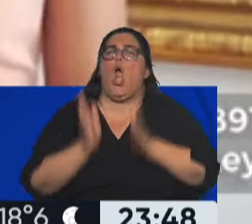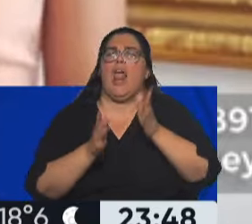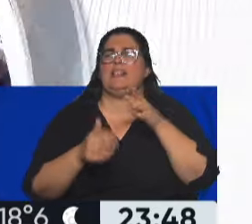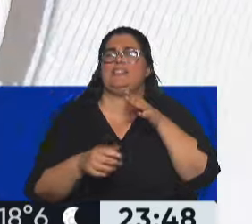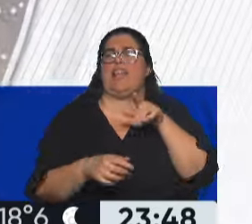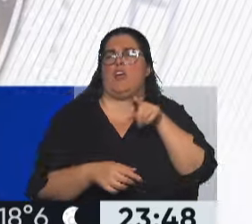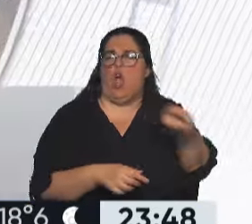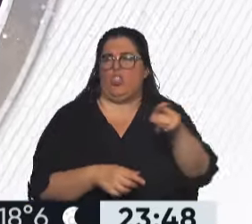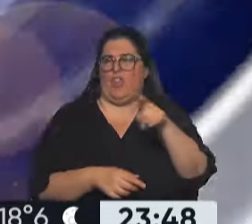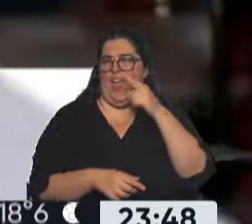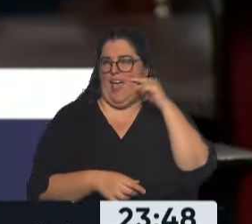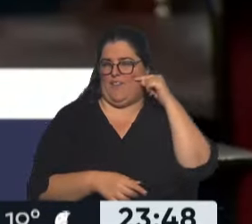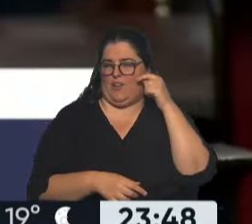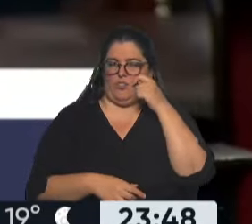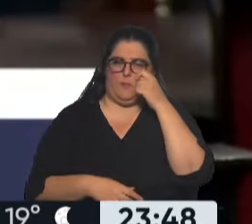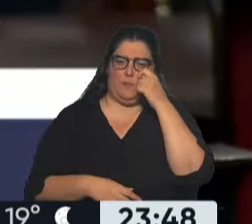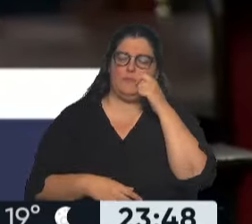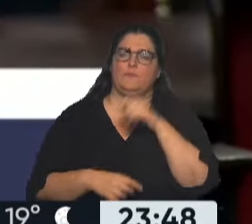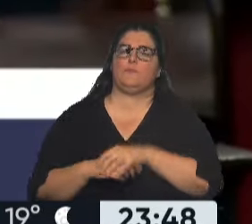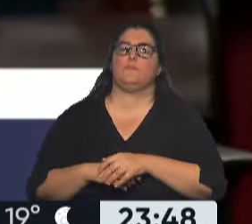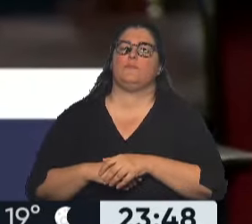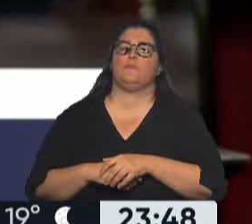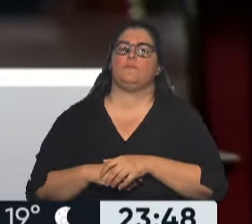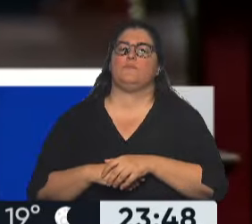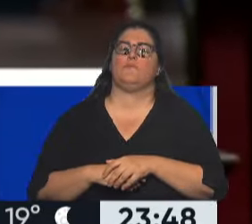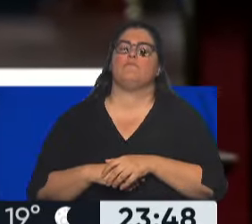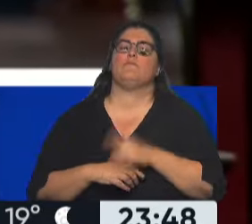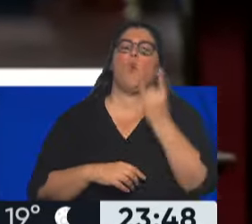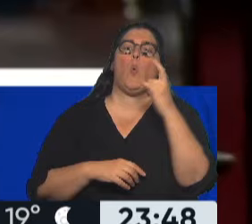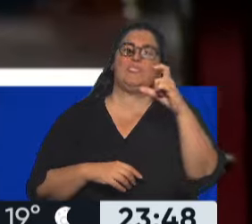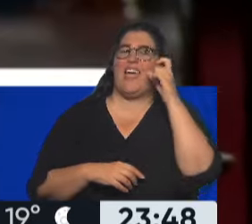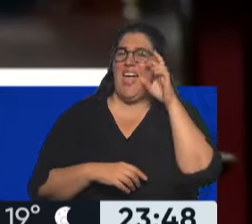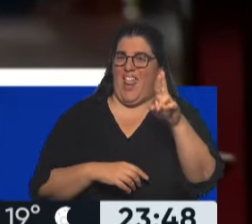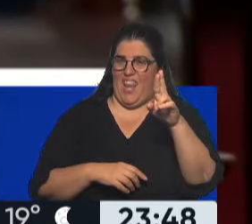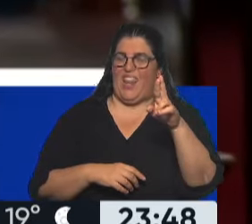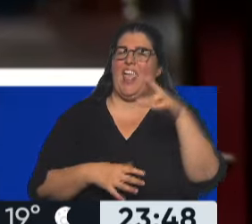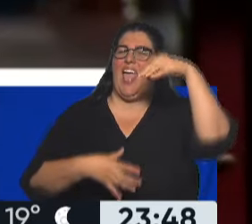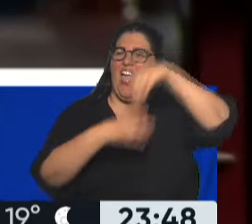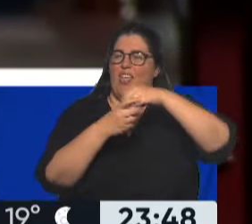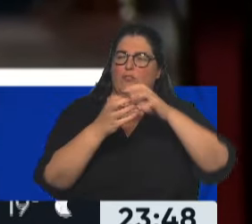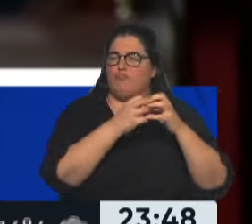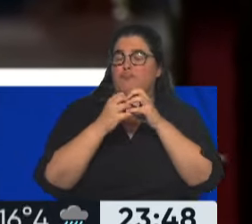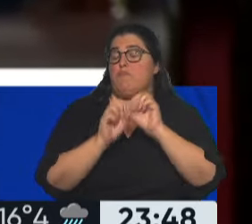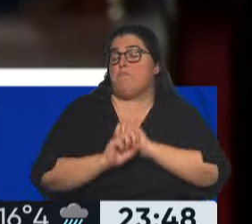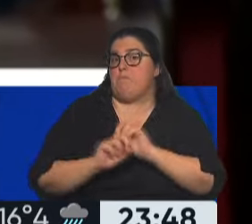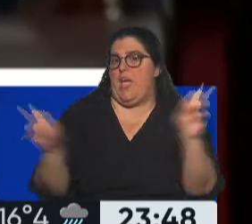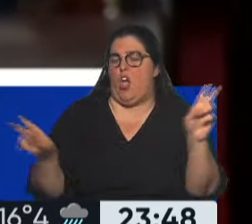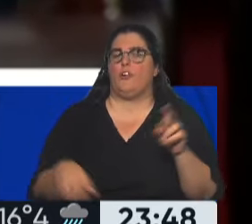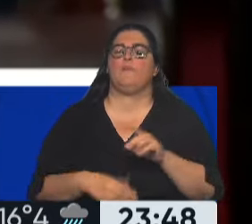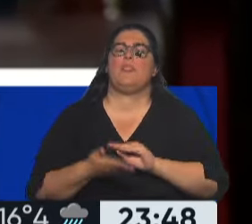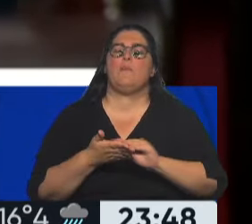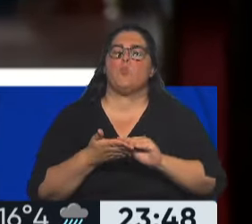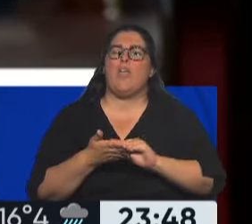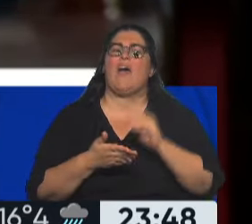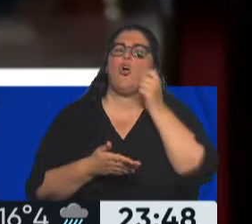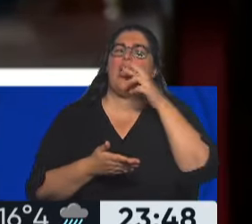Alberto Fernández. Se agrava la interna de la UCR. El diputado Fernando Carvajal advirtió que si el bloque